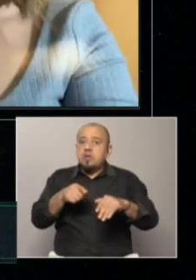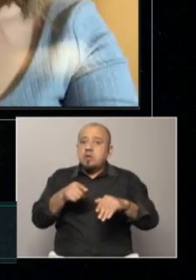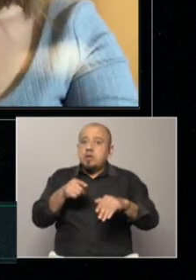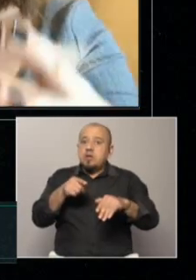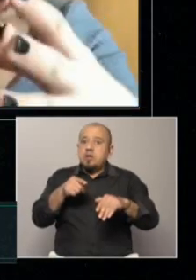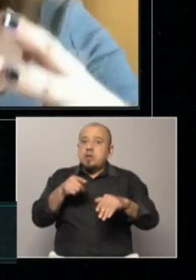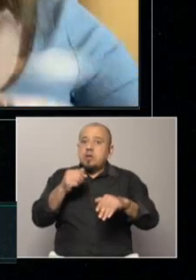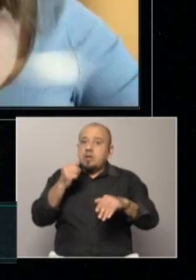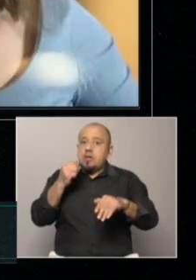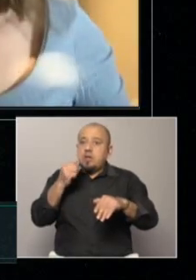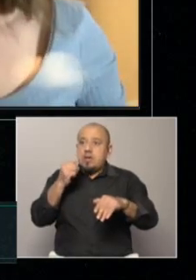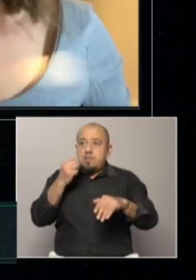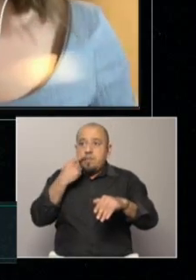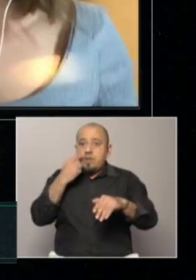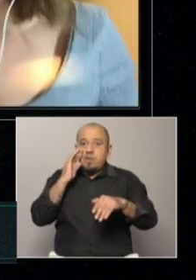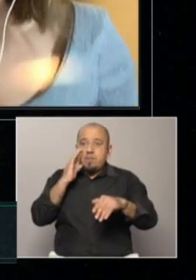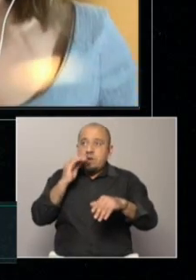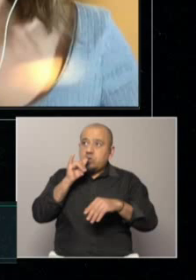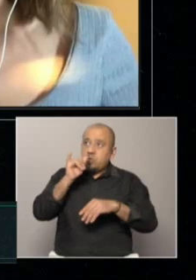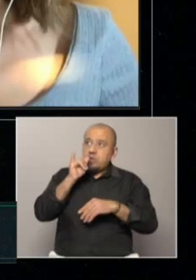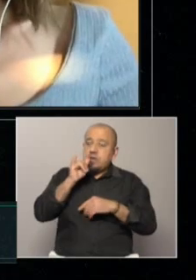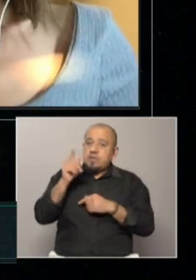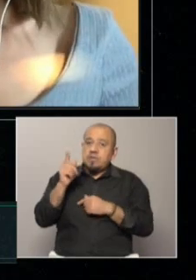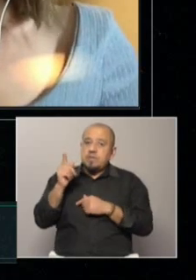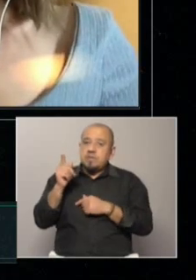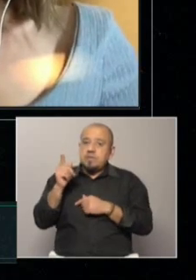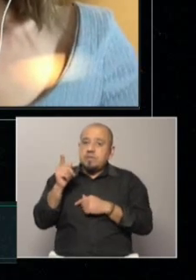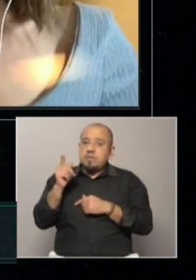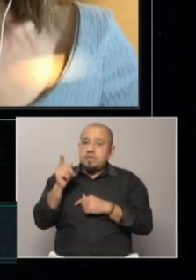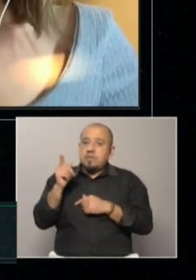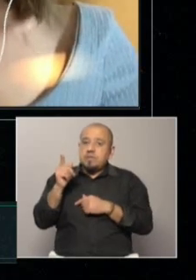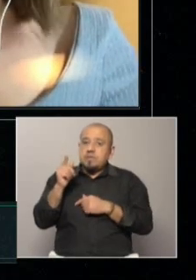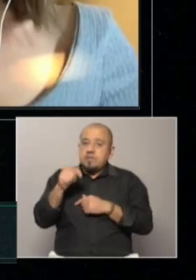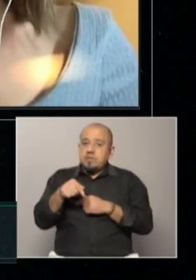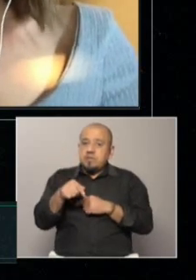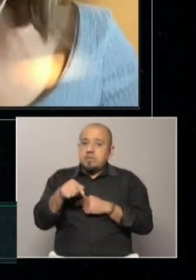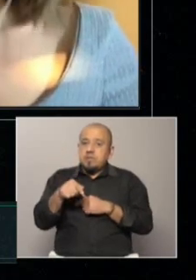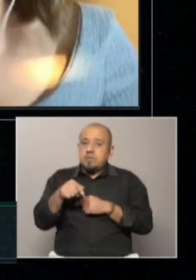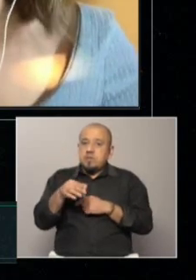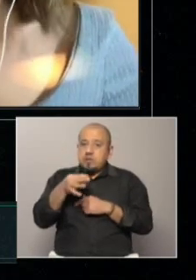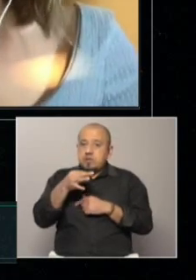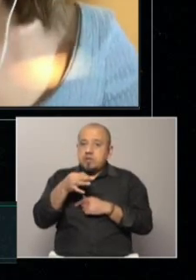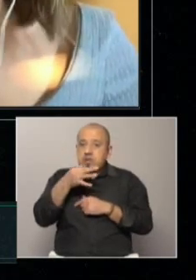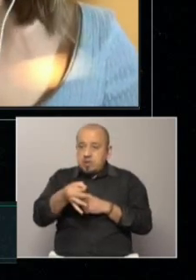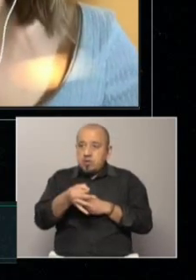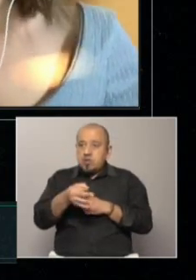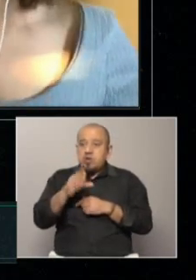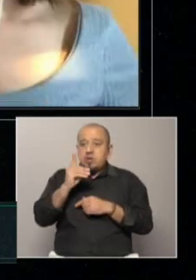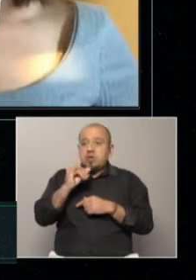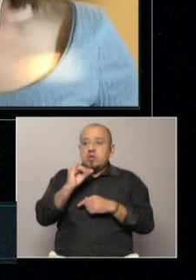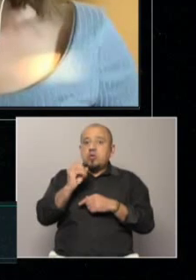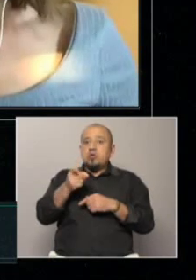contaron a las autoridades médicas es que le habían suministrado dióxido de cloro